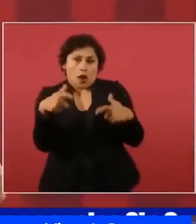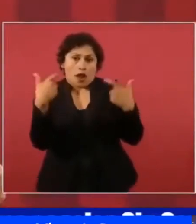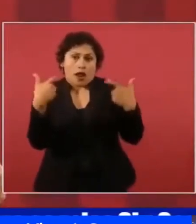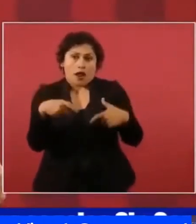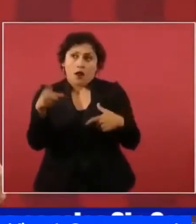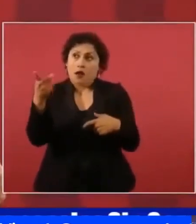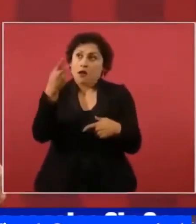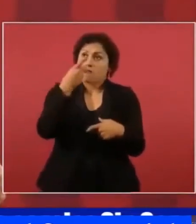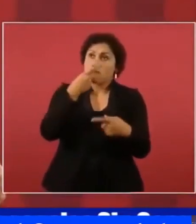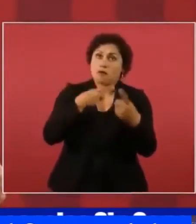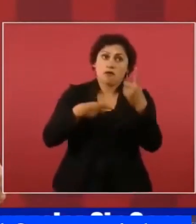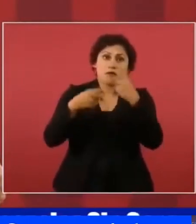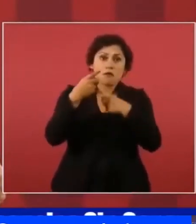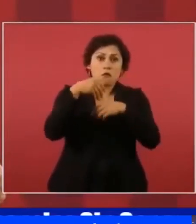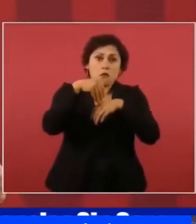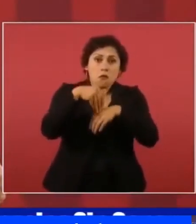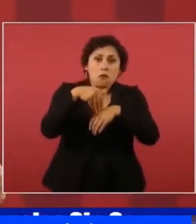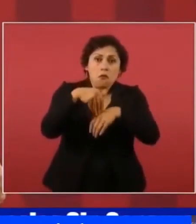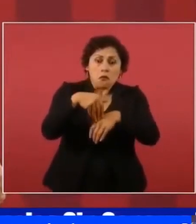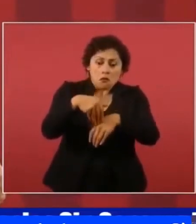de los poderosos,